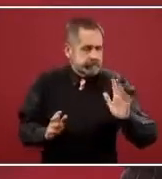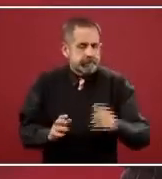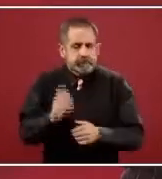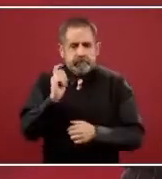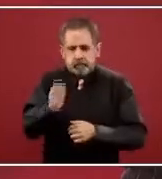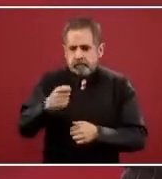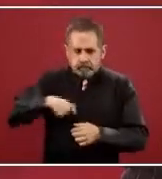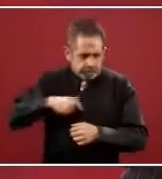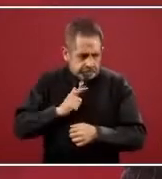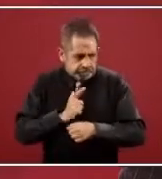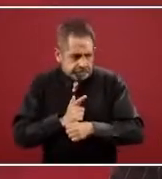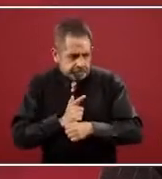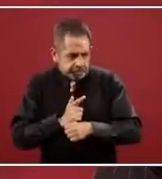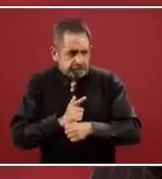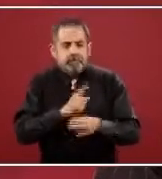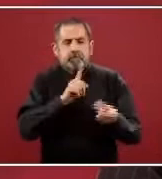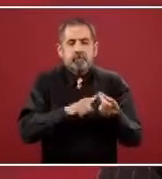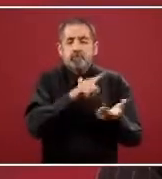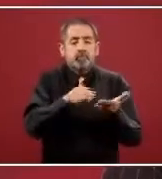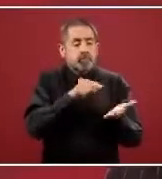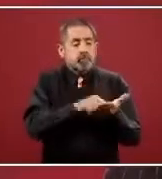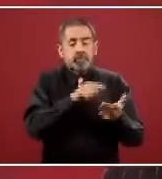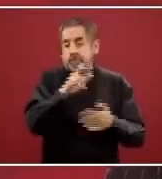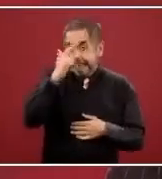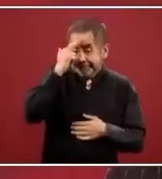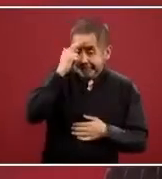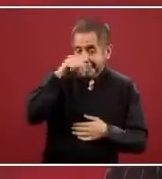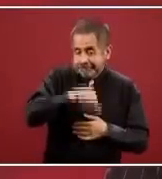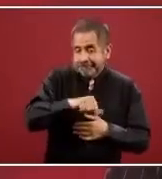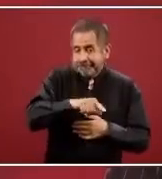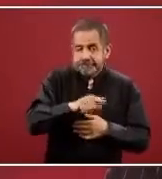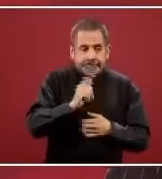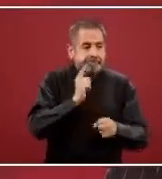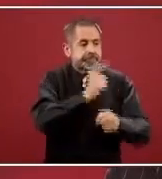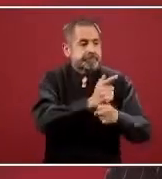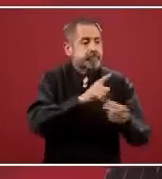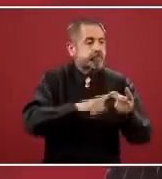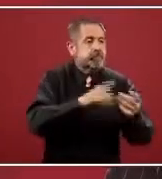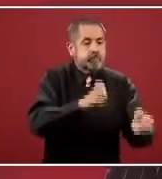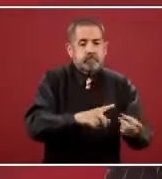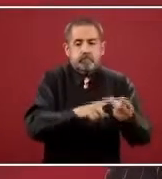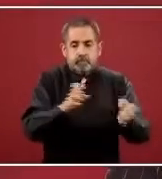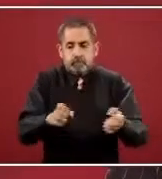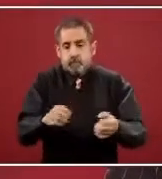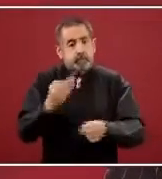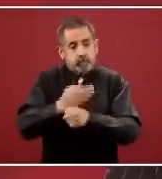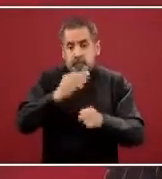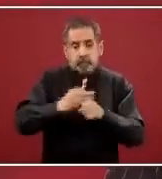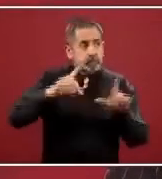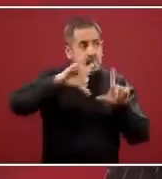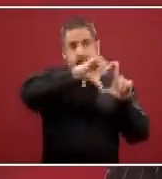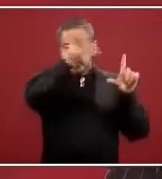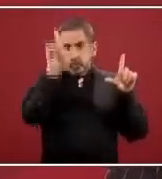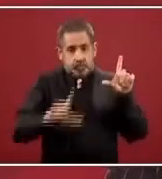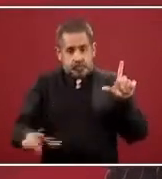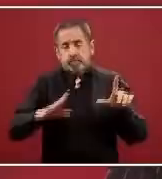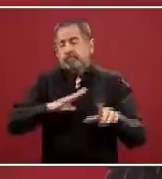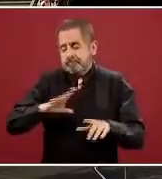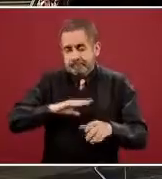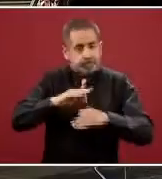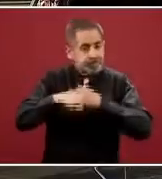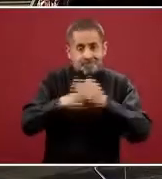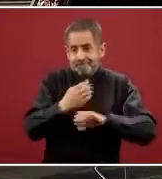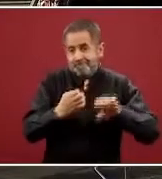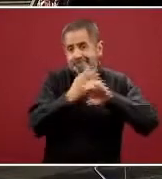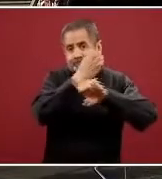la investigación del evento en específico. Hay que recordar que en el hoy están sucediendo estos eventos en toda la República. Todos los estados, a través